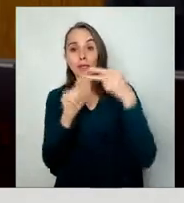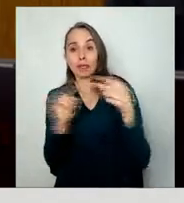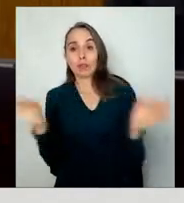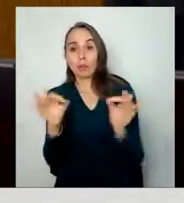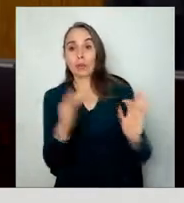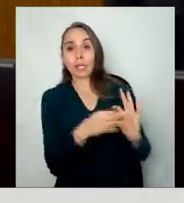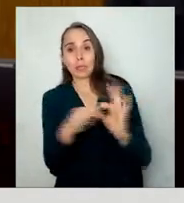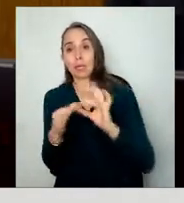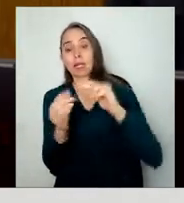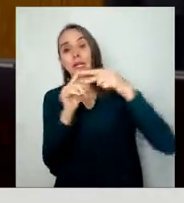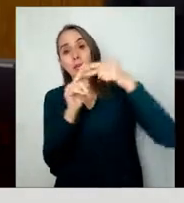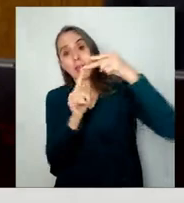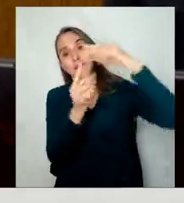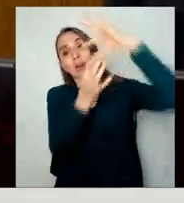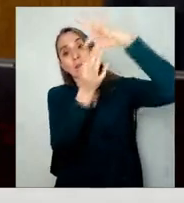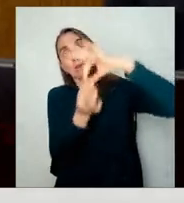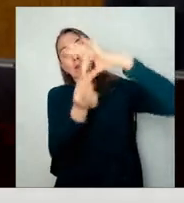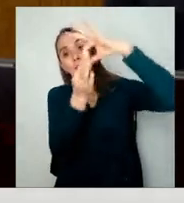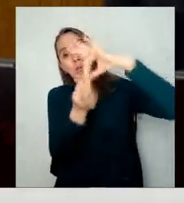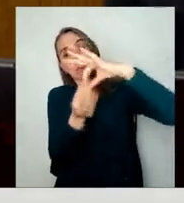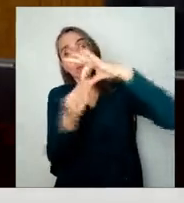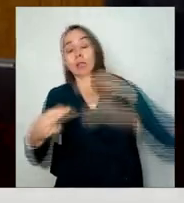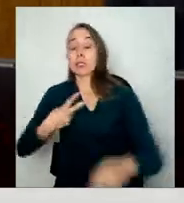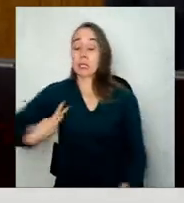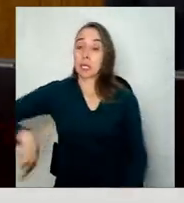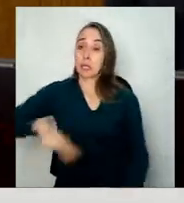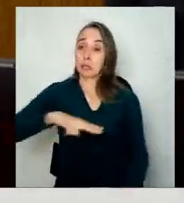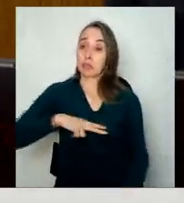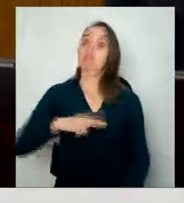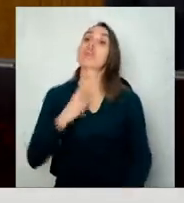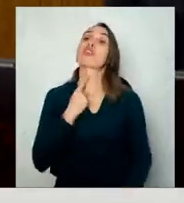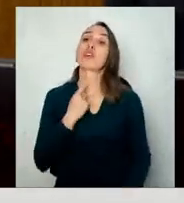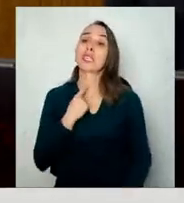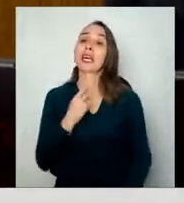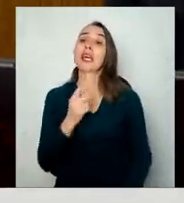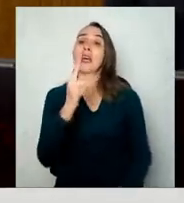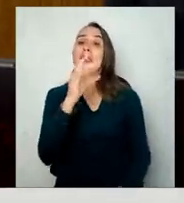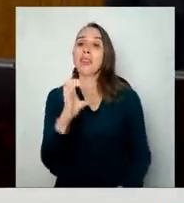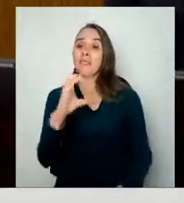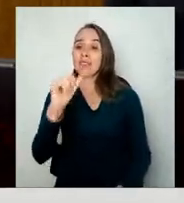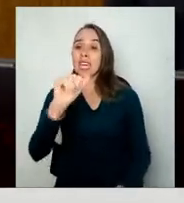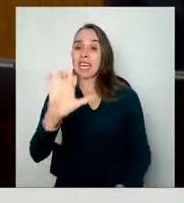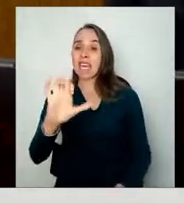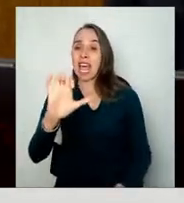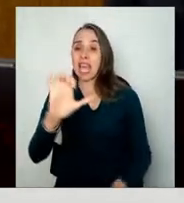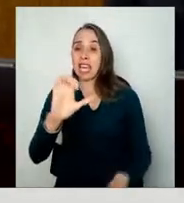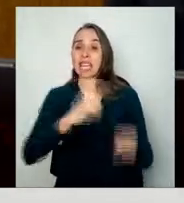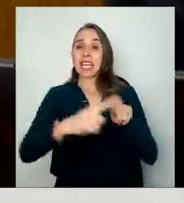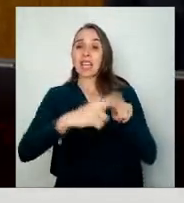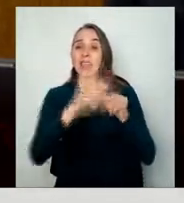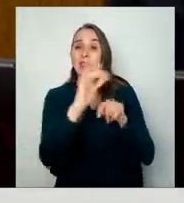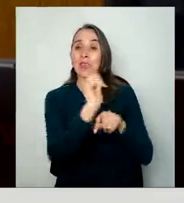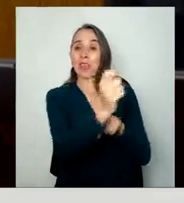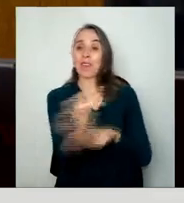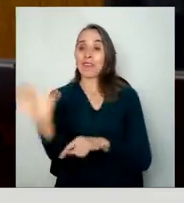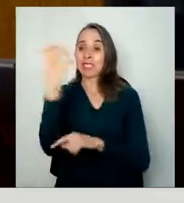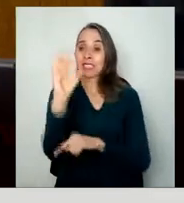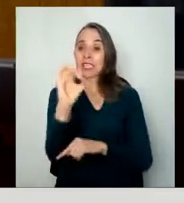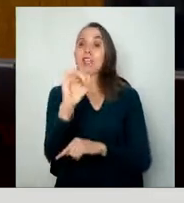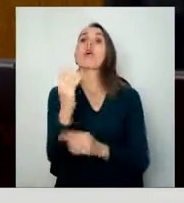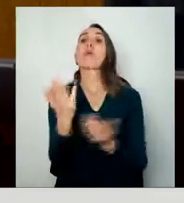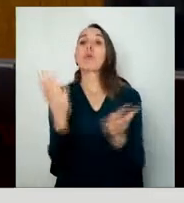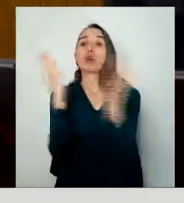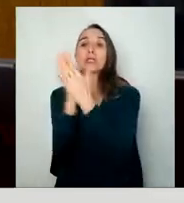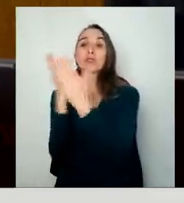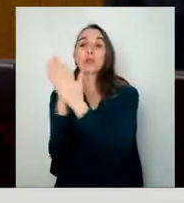si estamos muy interesados en poder condenar la deuda del cae que en realidad es la deuda educativa También tenemos que